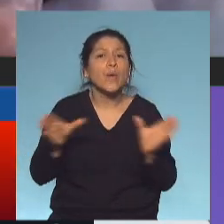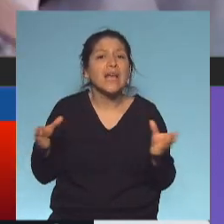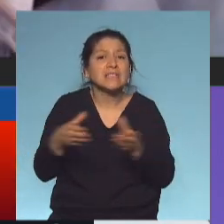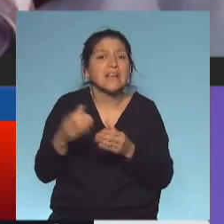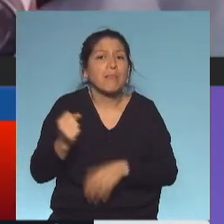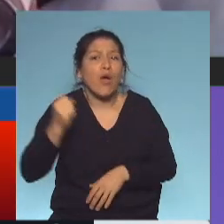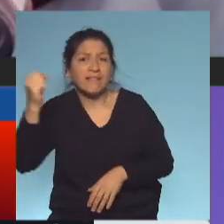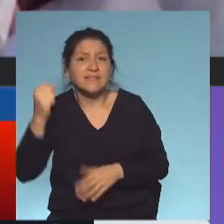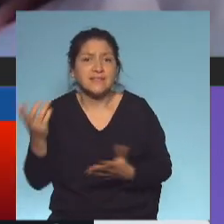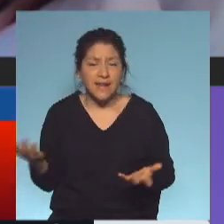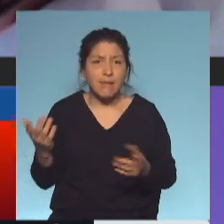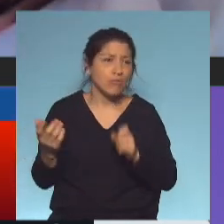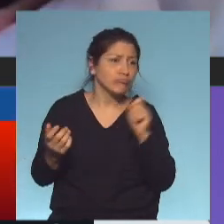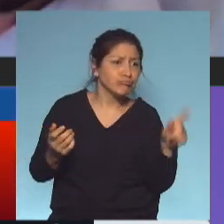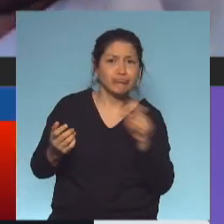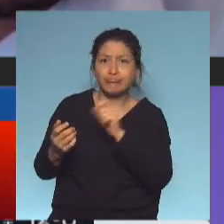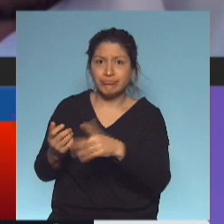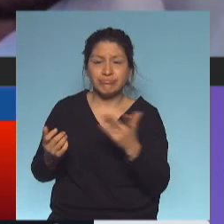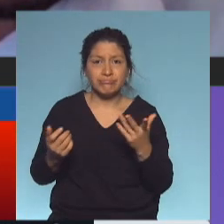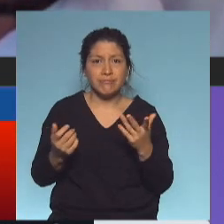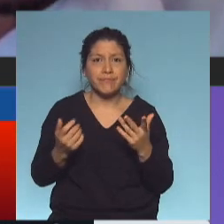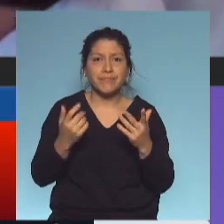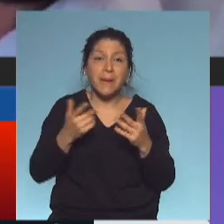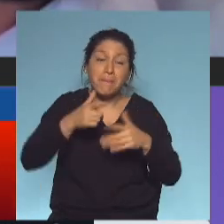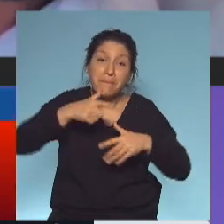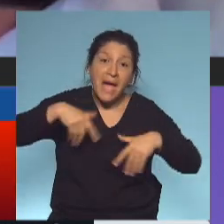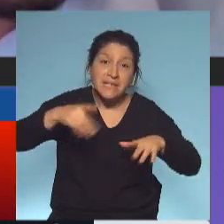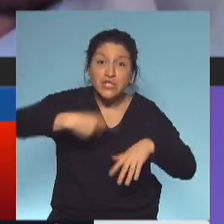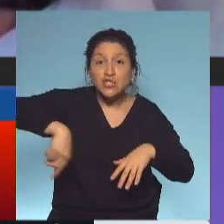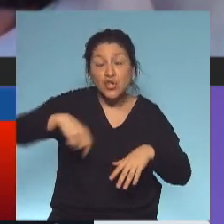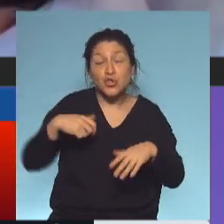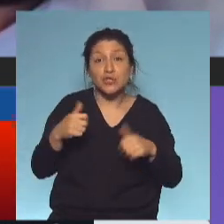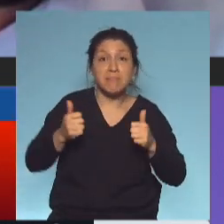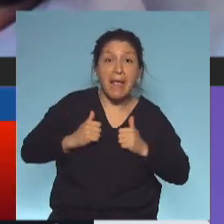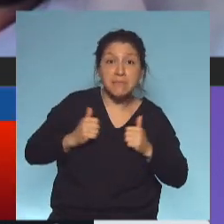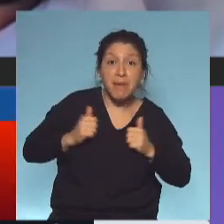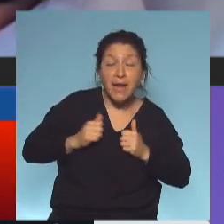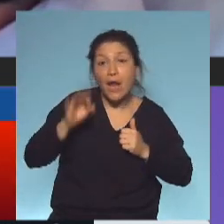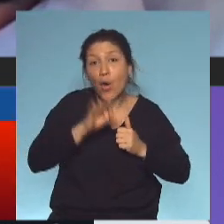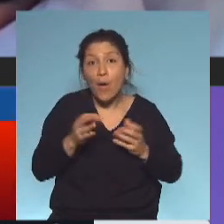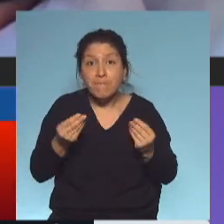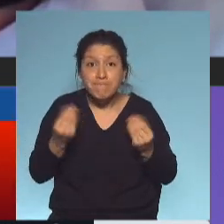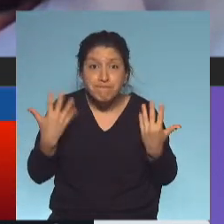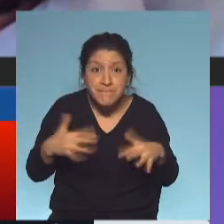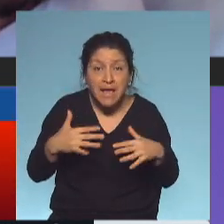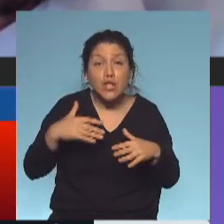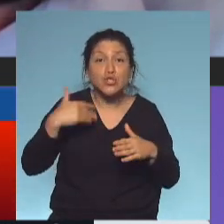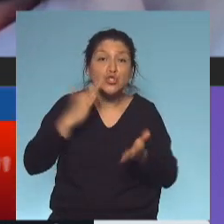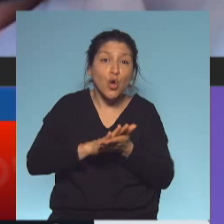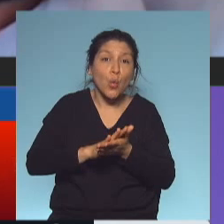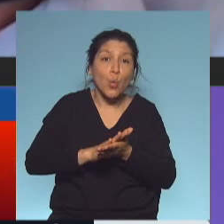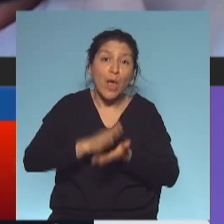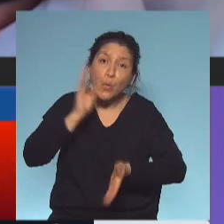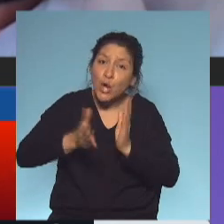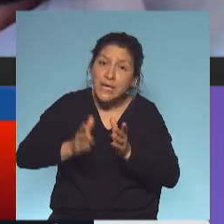extremos de un lado y del otro. A partir de esto, ¿cabría esperar o por lo menos temer que esta escalada de violencia